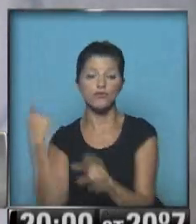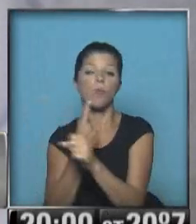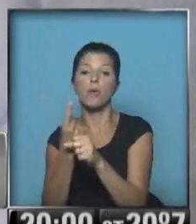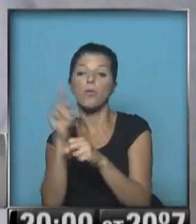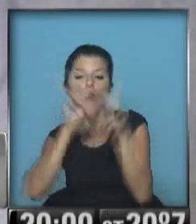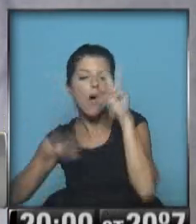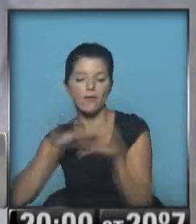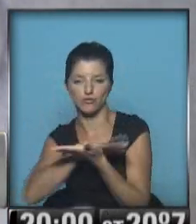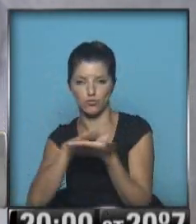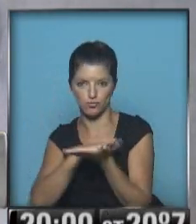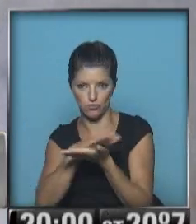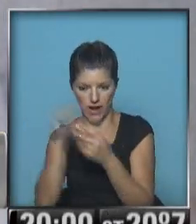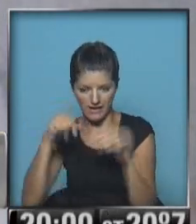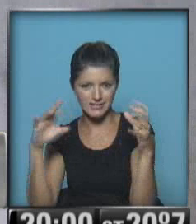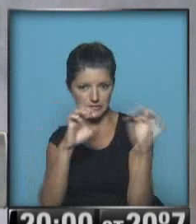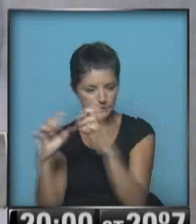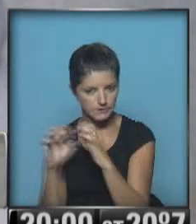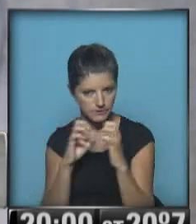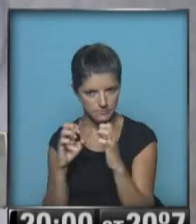encontrar una salida a la